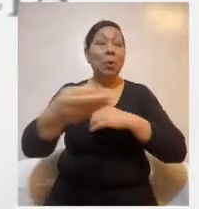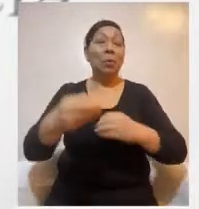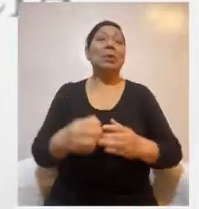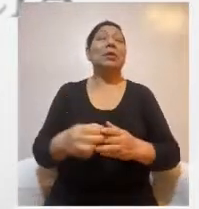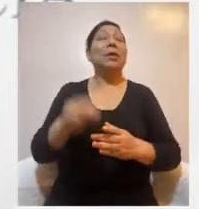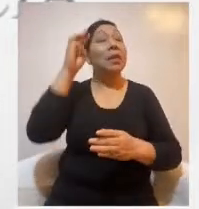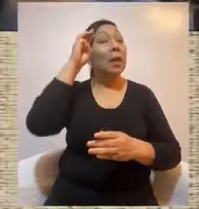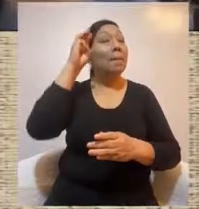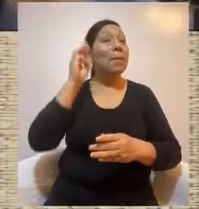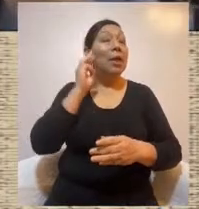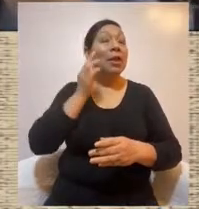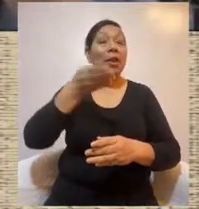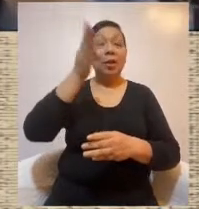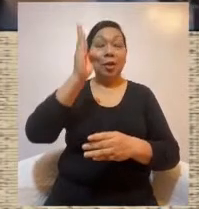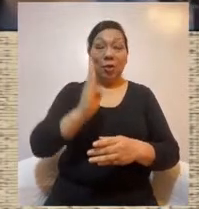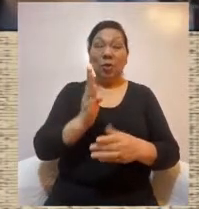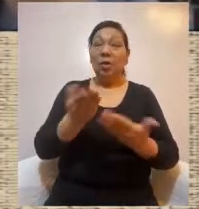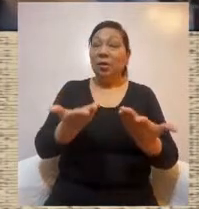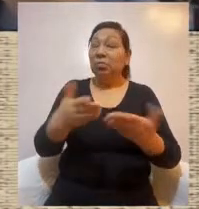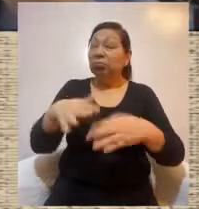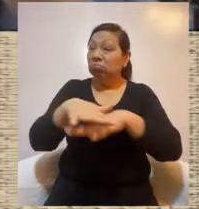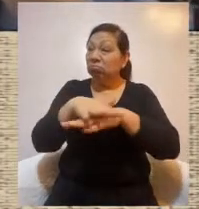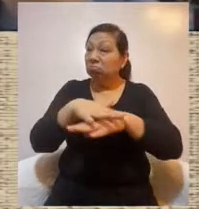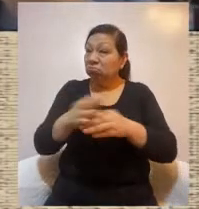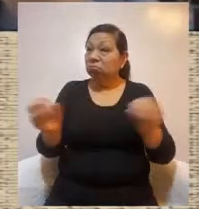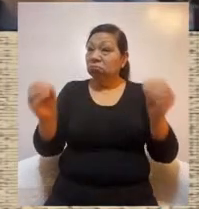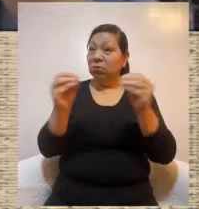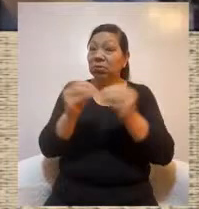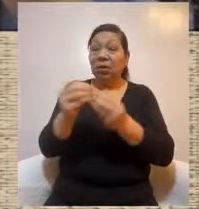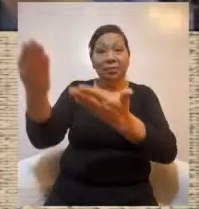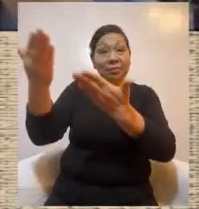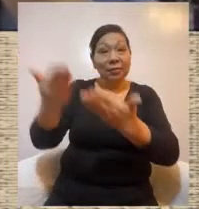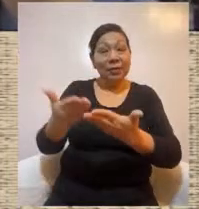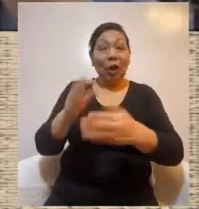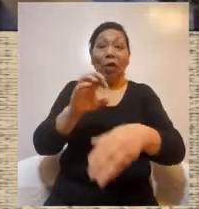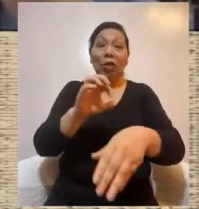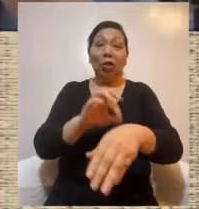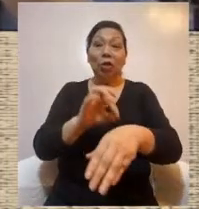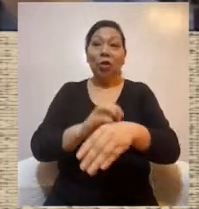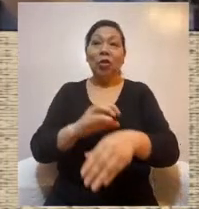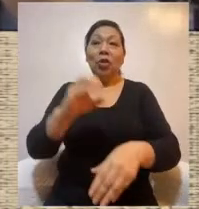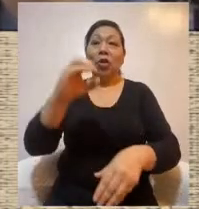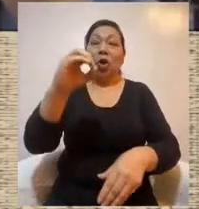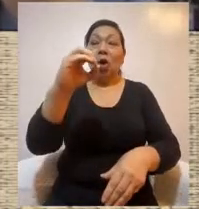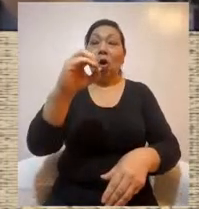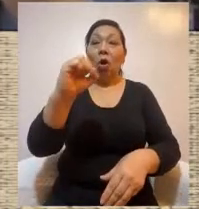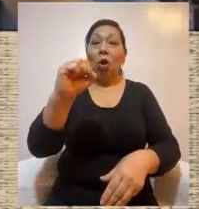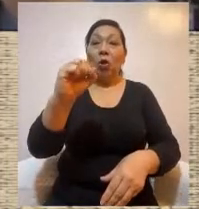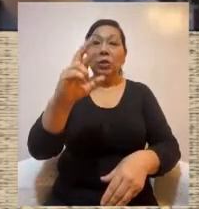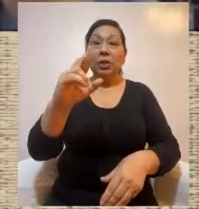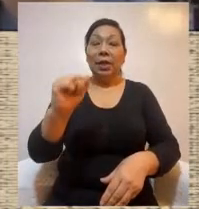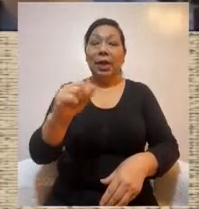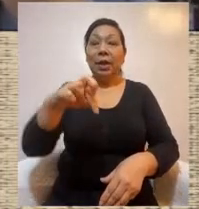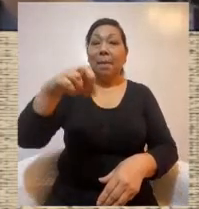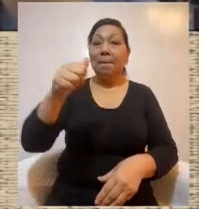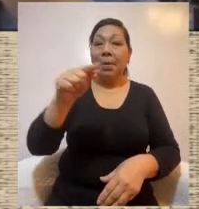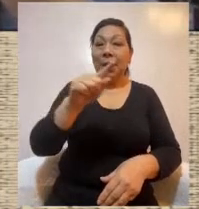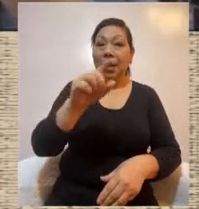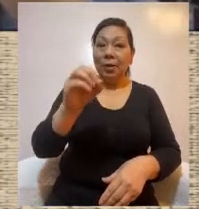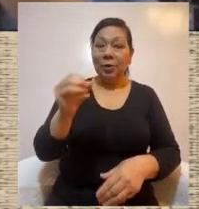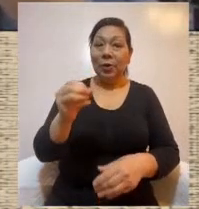Dios. Para entender los alcances de este pronunciamiento, hemos invitado al doctor Óscar Paso,